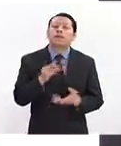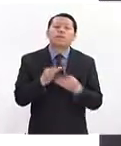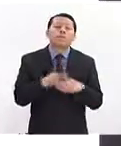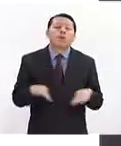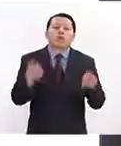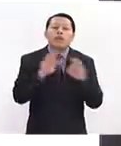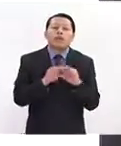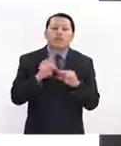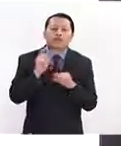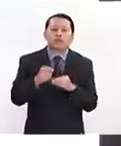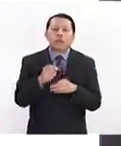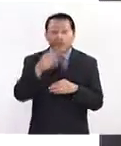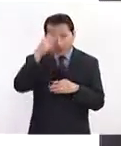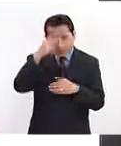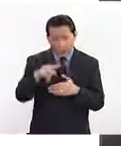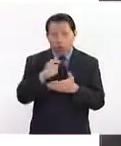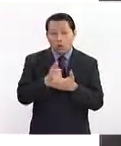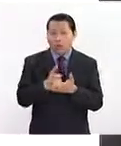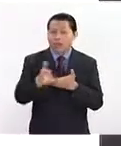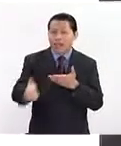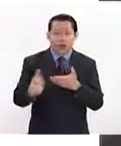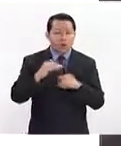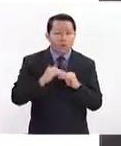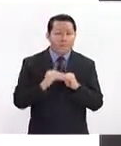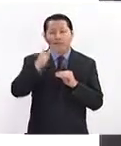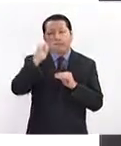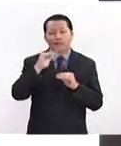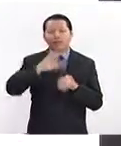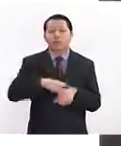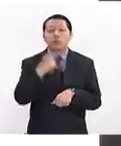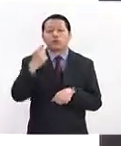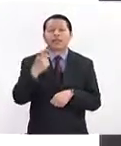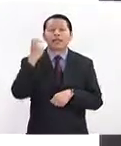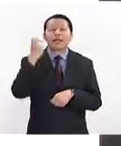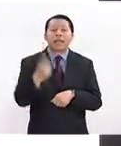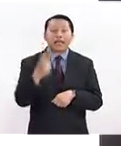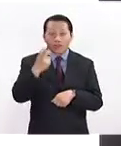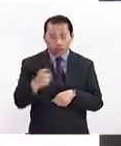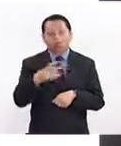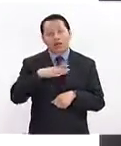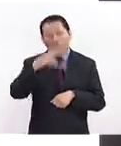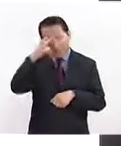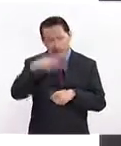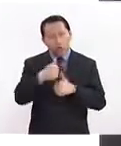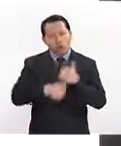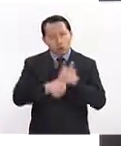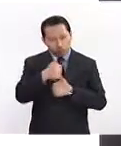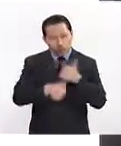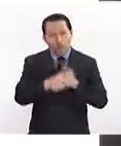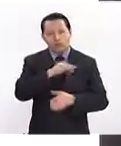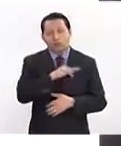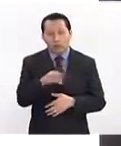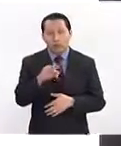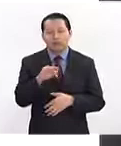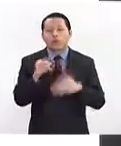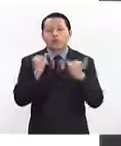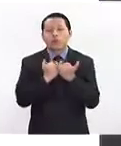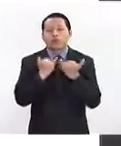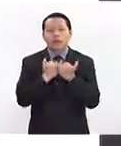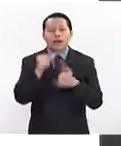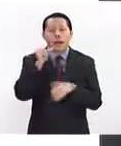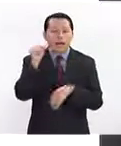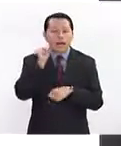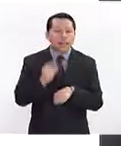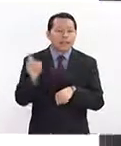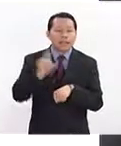que los salarios en México incrementen, porque eso es lo que hace competitivo a México. Incluso el día de ayer